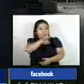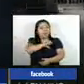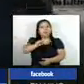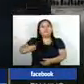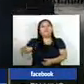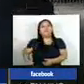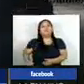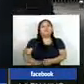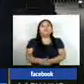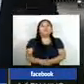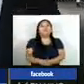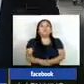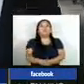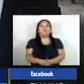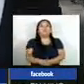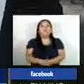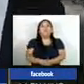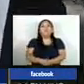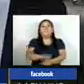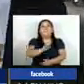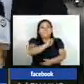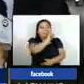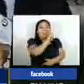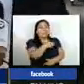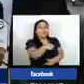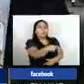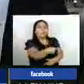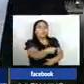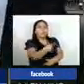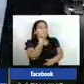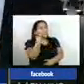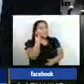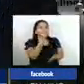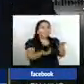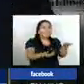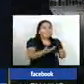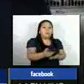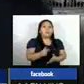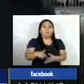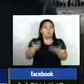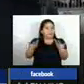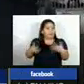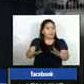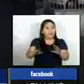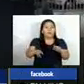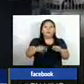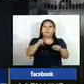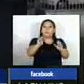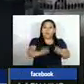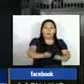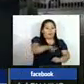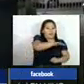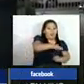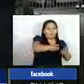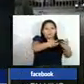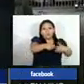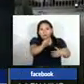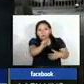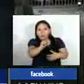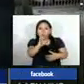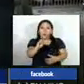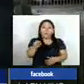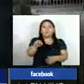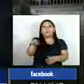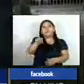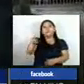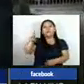¿Dónde y desde cuándo se pueden encontrar estos productos? Estos productos se encuentran desde ya a través de nuestra red de distribuidores o en las tiendas de Isenza